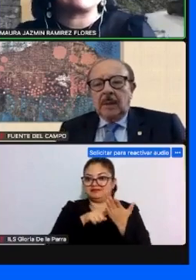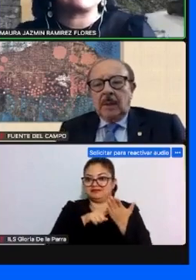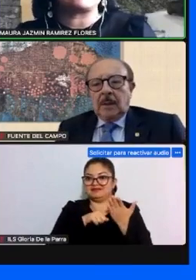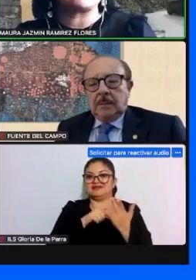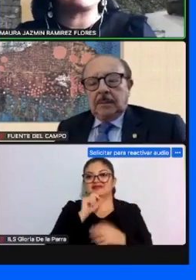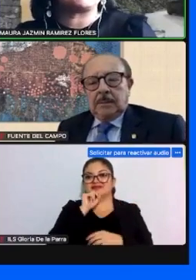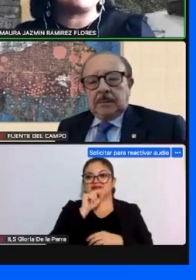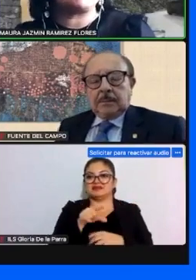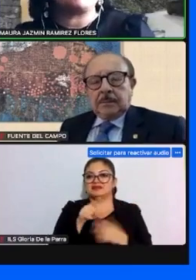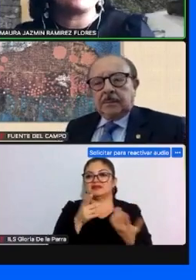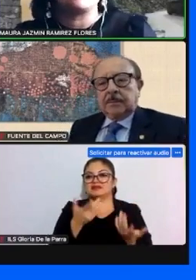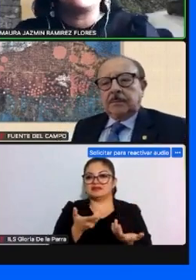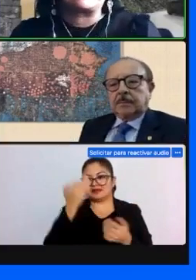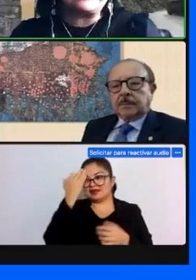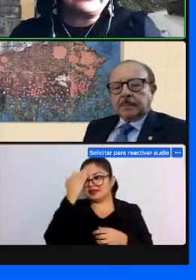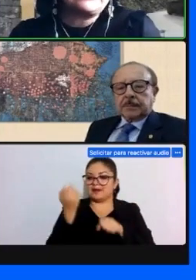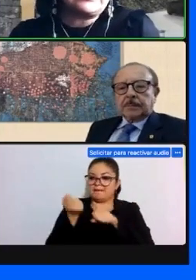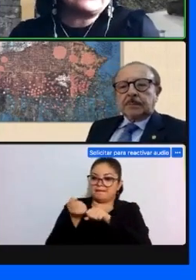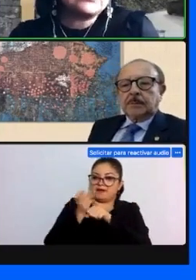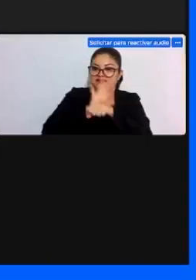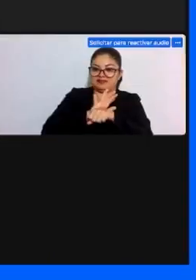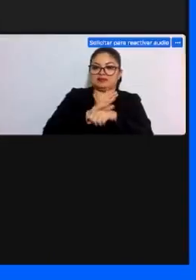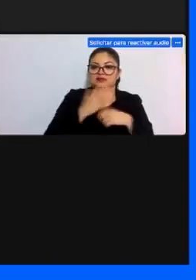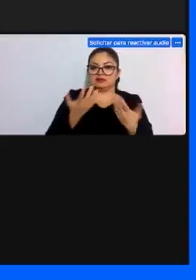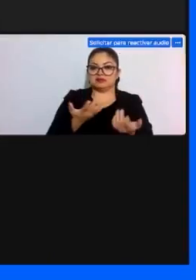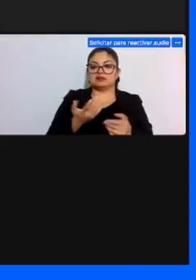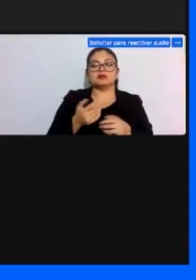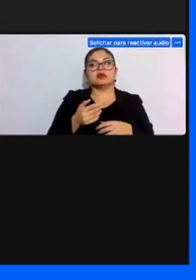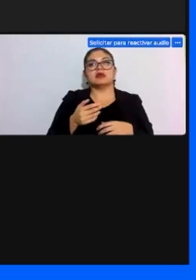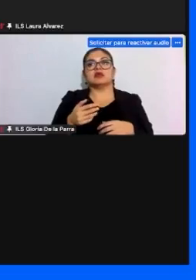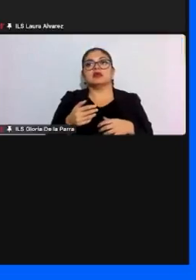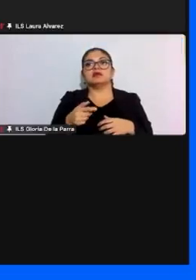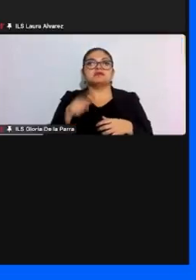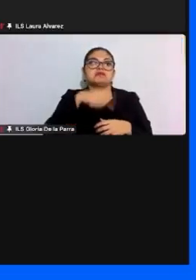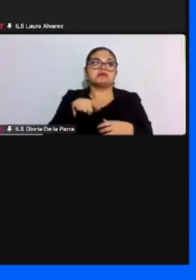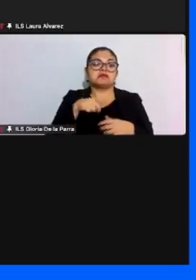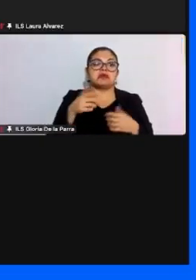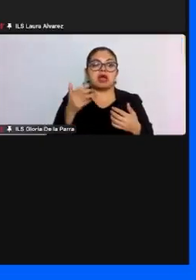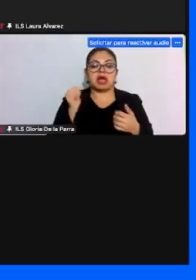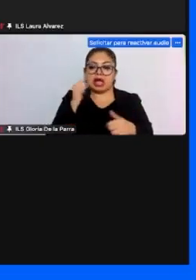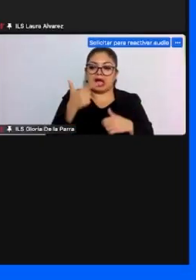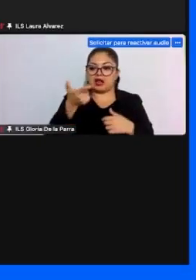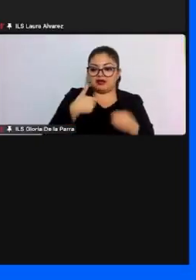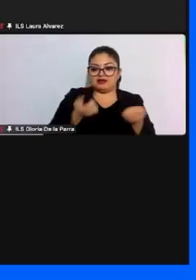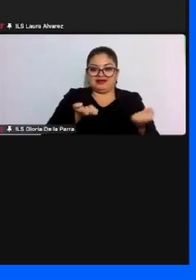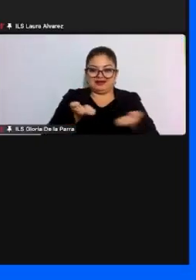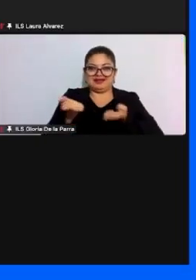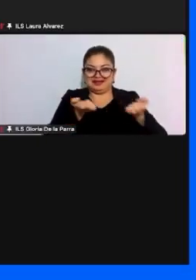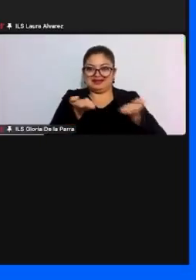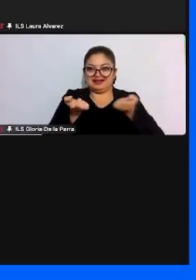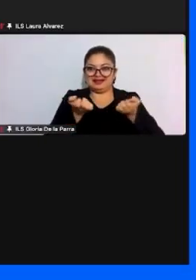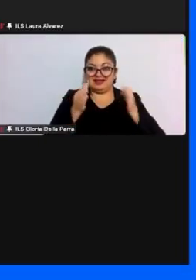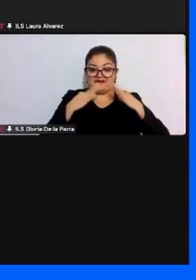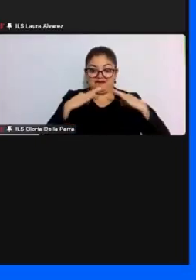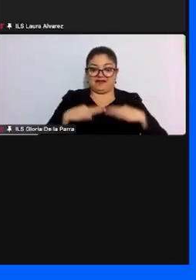esta situación de pandemia que el hacer una actividad física, aunque sea en casa, ha sido muy